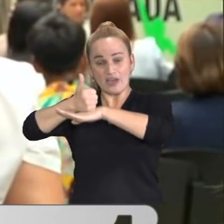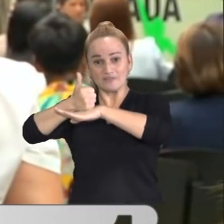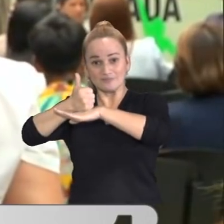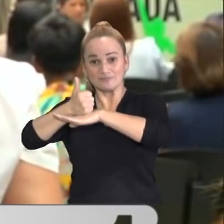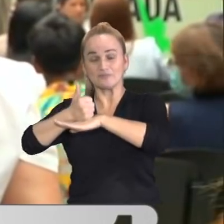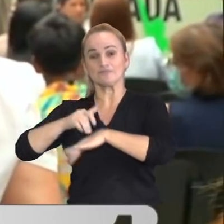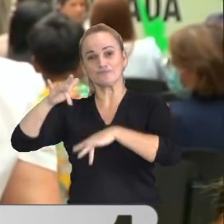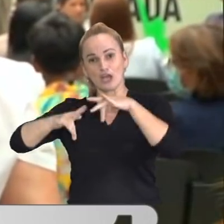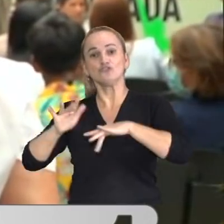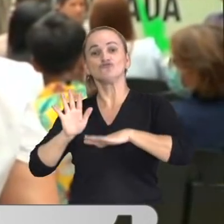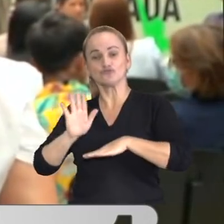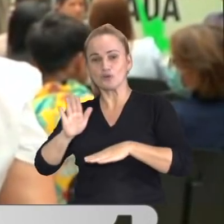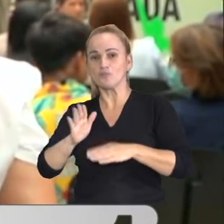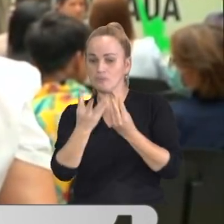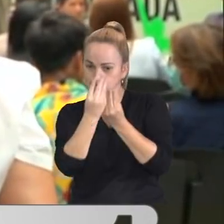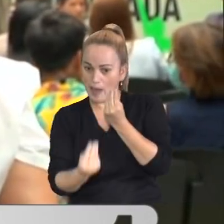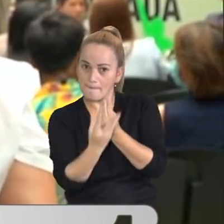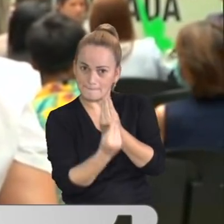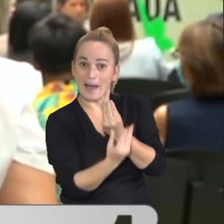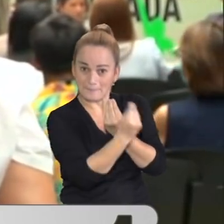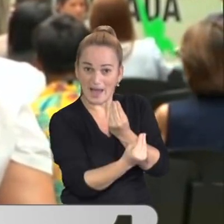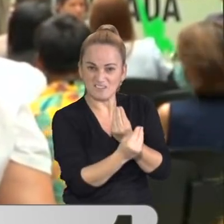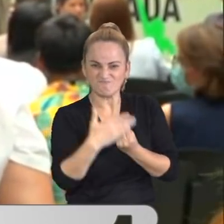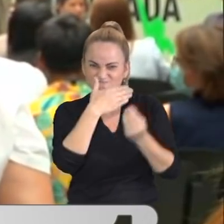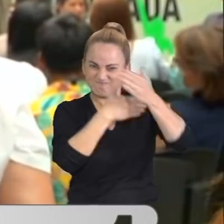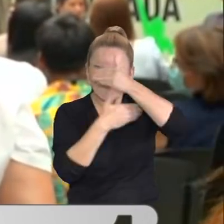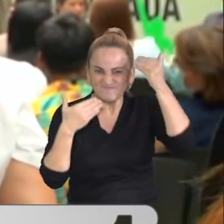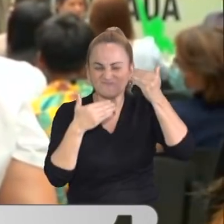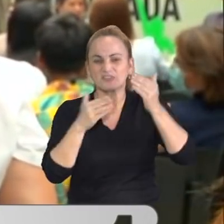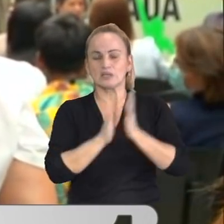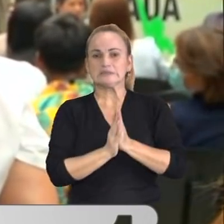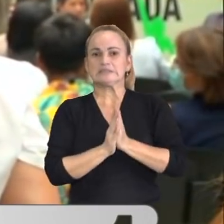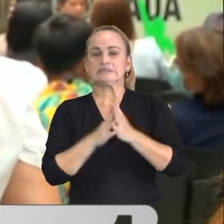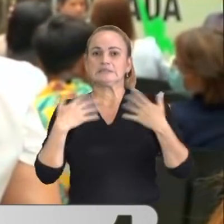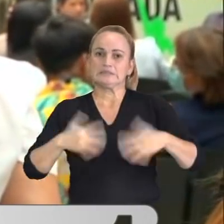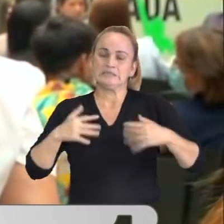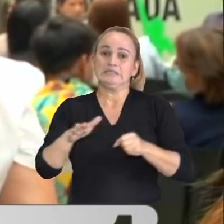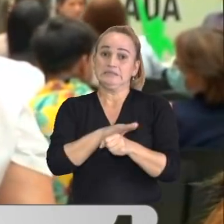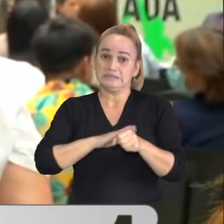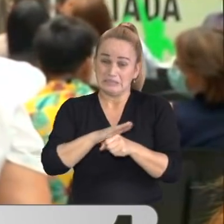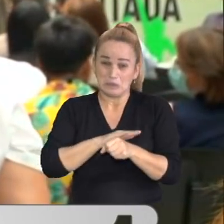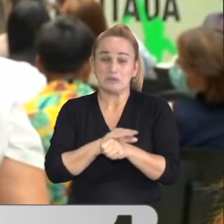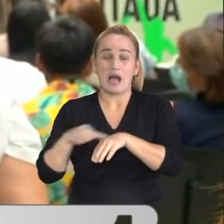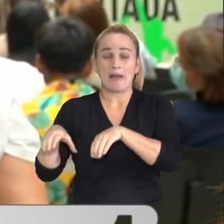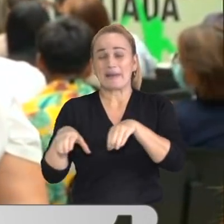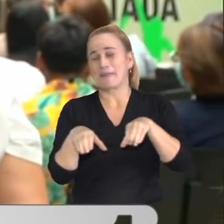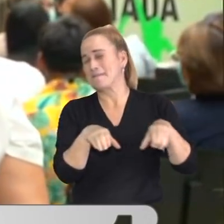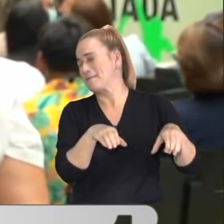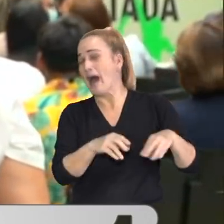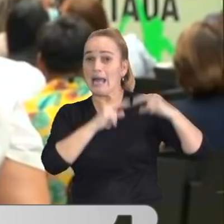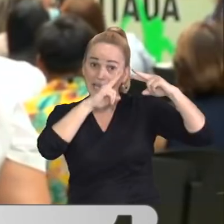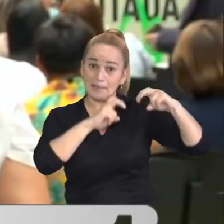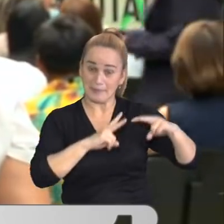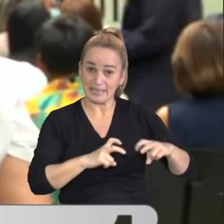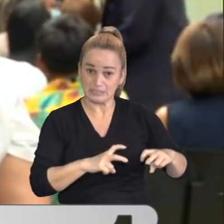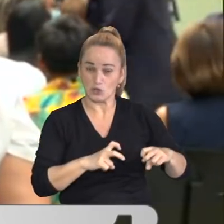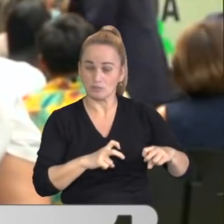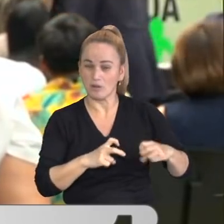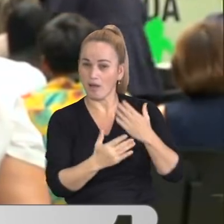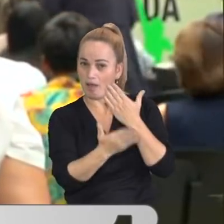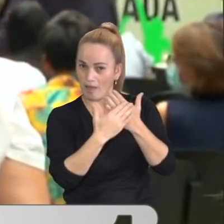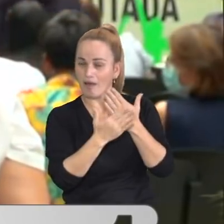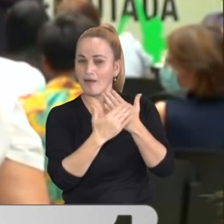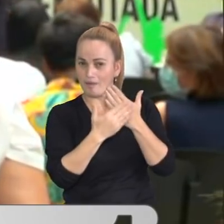mismo secretariado y de ahí para abajo. Y a pesar de todo, a raíz de toda esta investigación, lo que